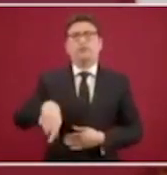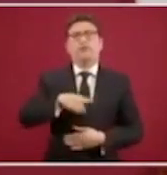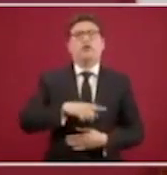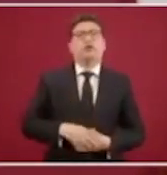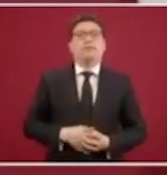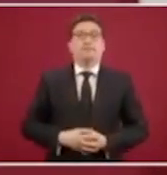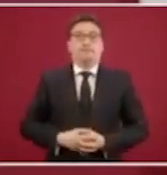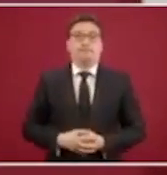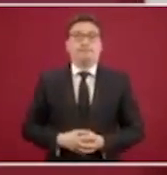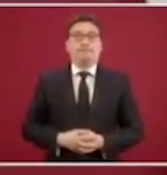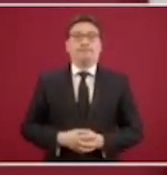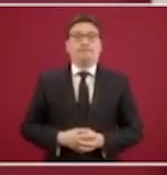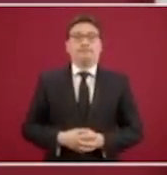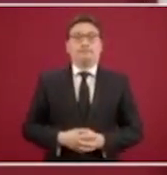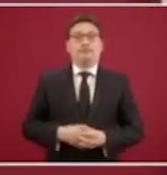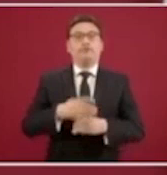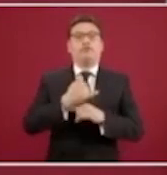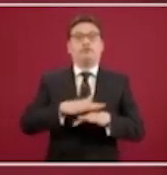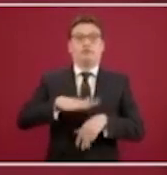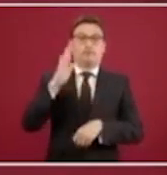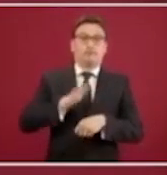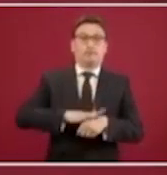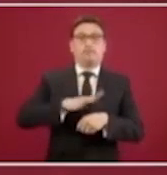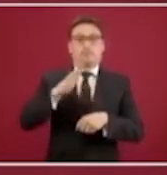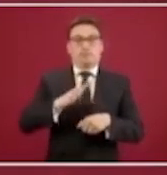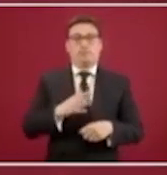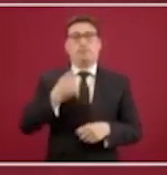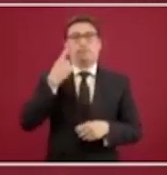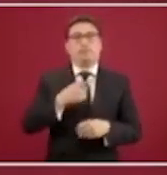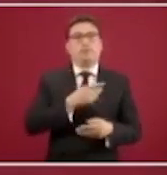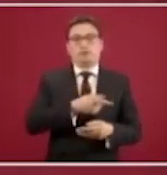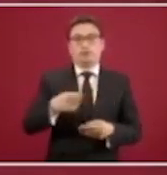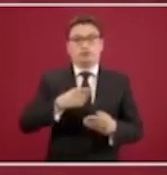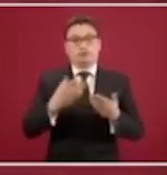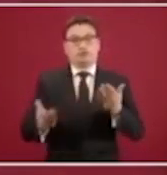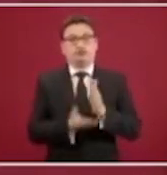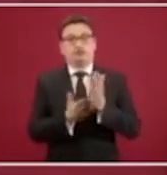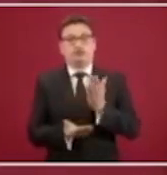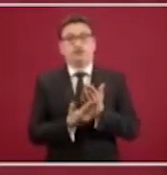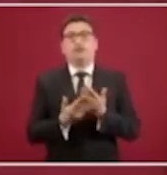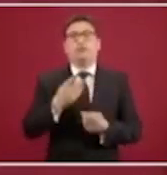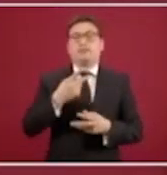con mayor información, con todos los anexos,